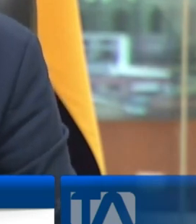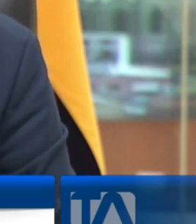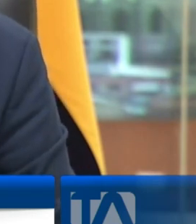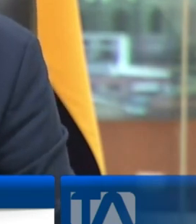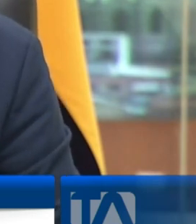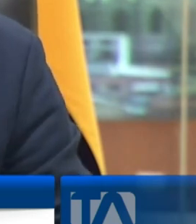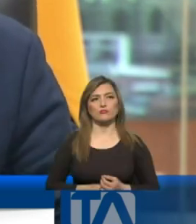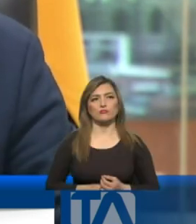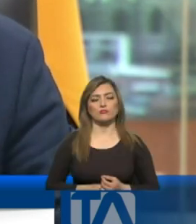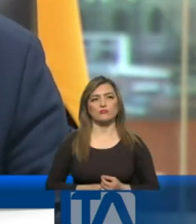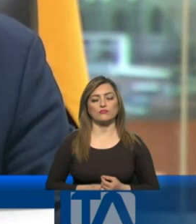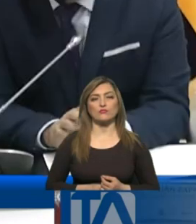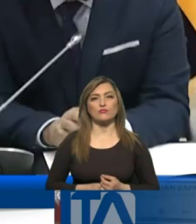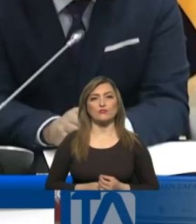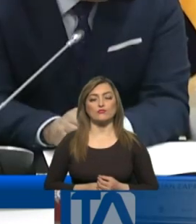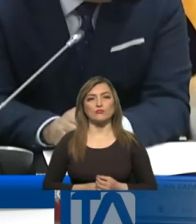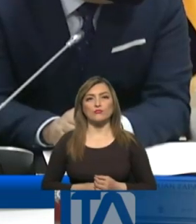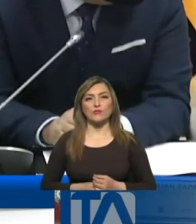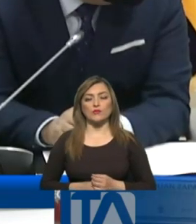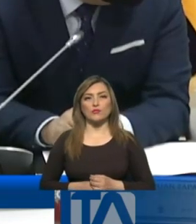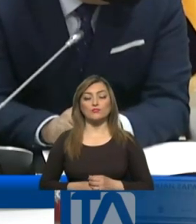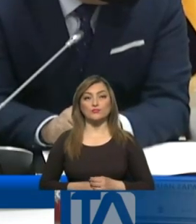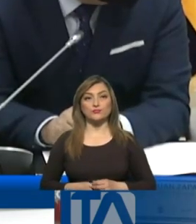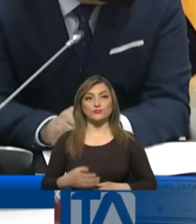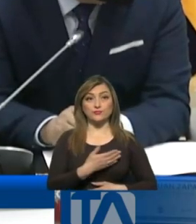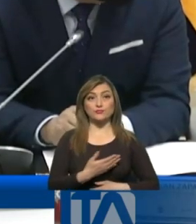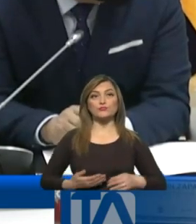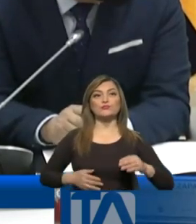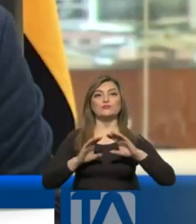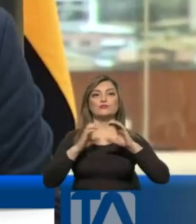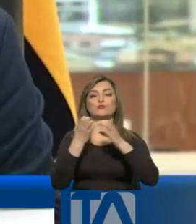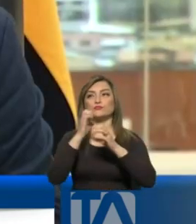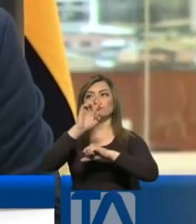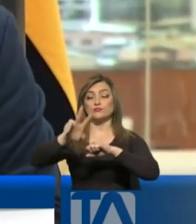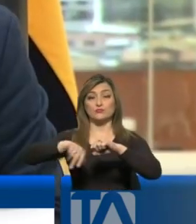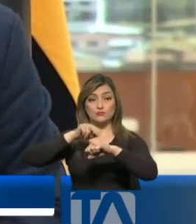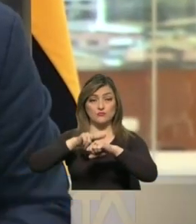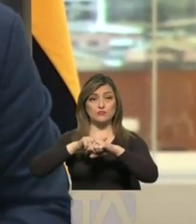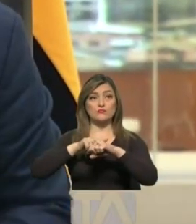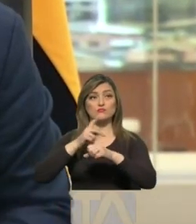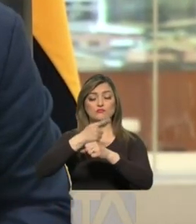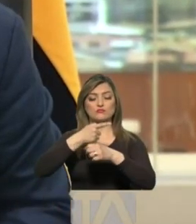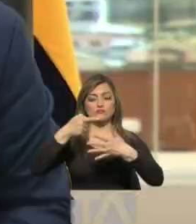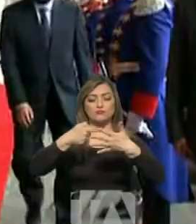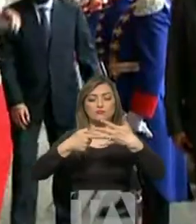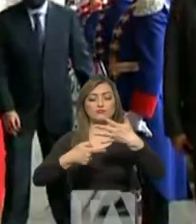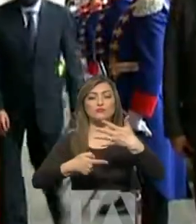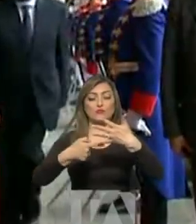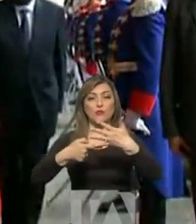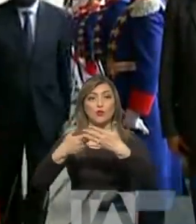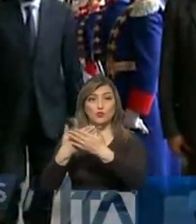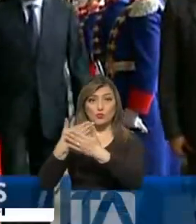coordinada traten los parámetros. Sin embargo, el presidente del COE Nacional recalca que estas medidas entrarán en análisis por las